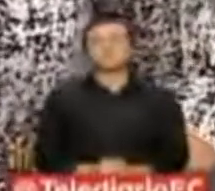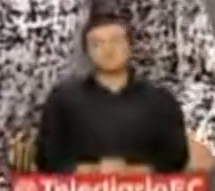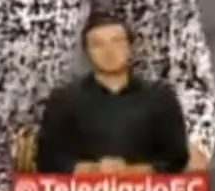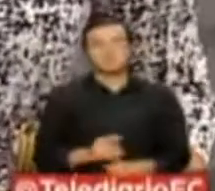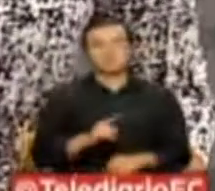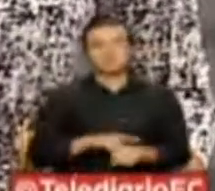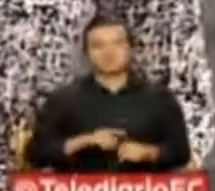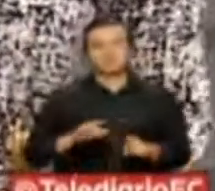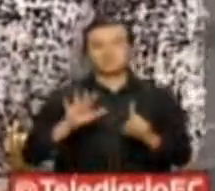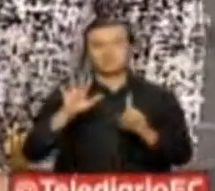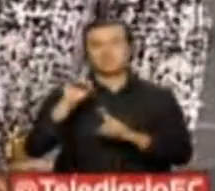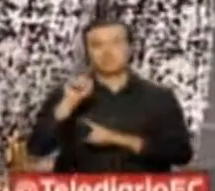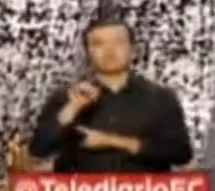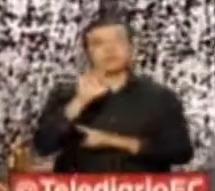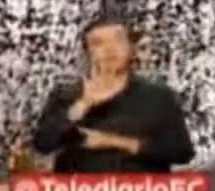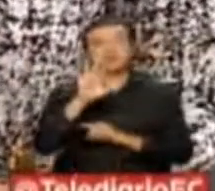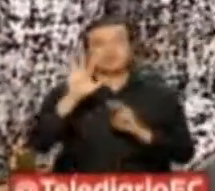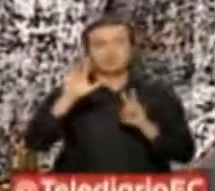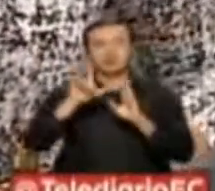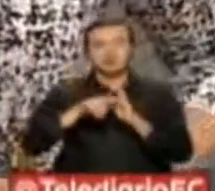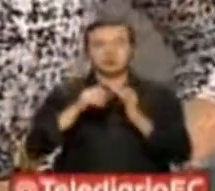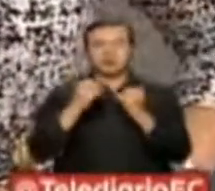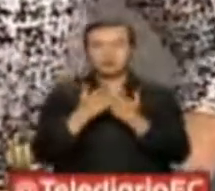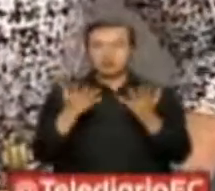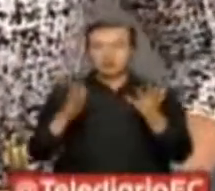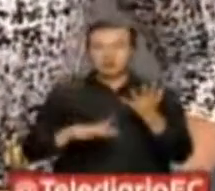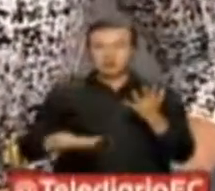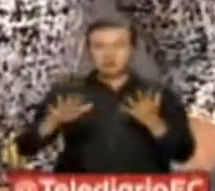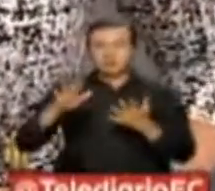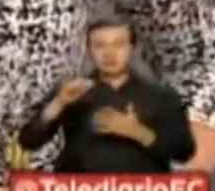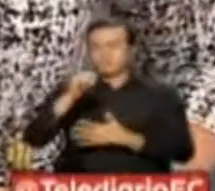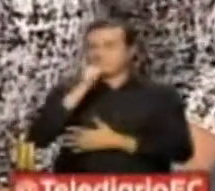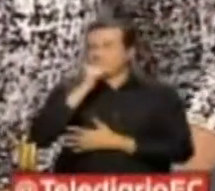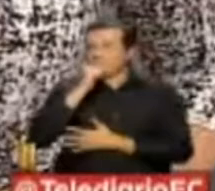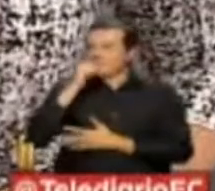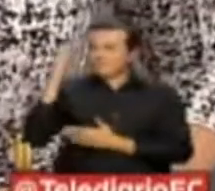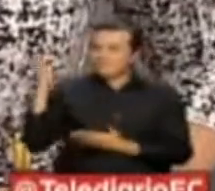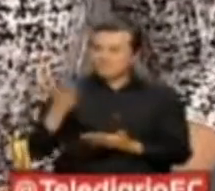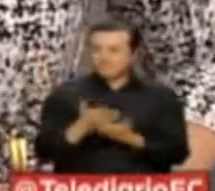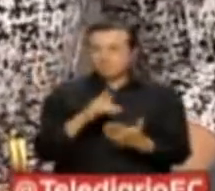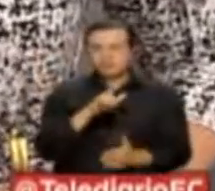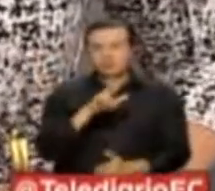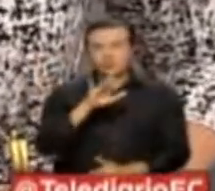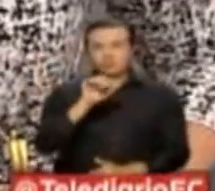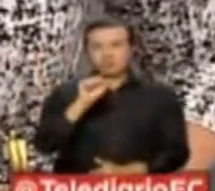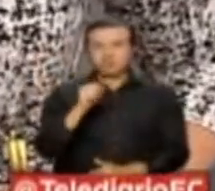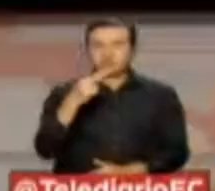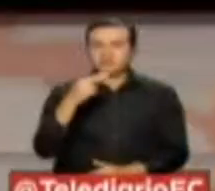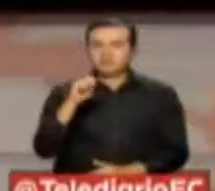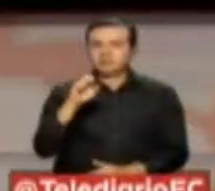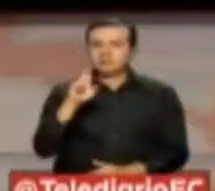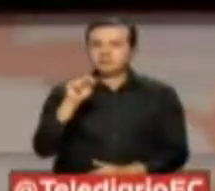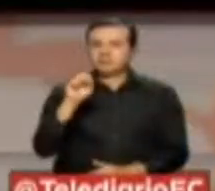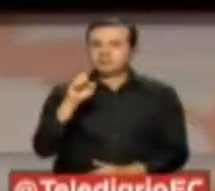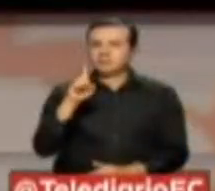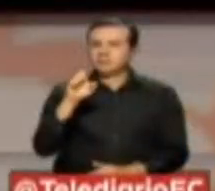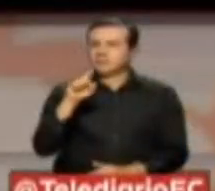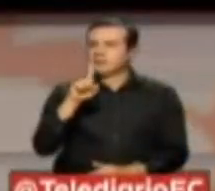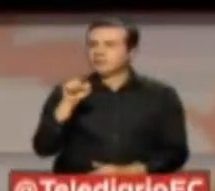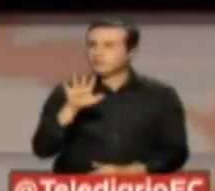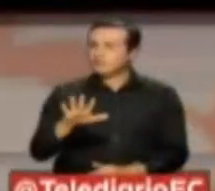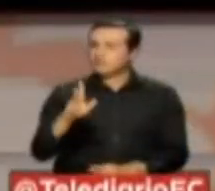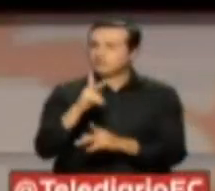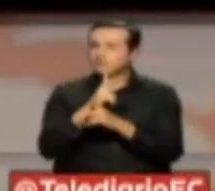a las seis de la mañana 57 minutos y en el set de telediario nos acompañan luis hernández consejero del consejo de participación